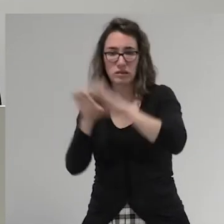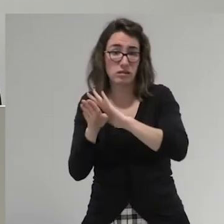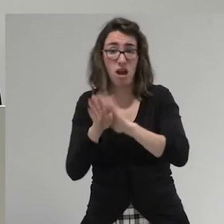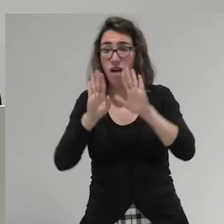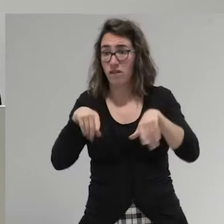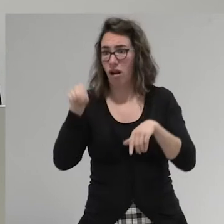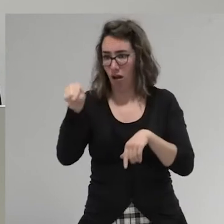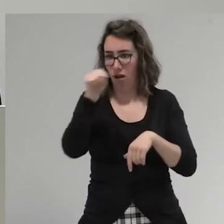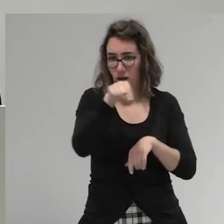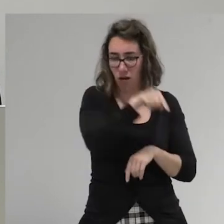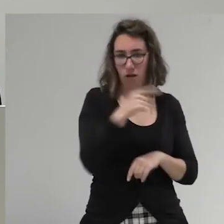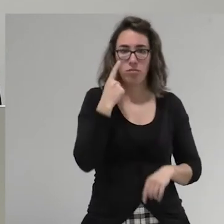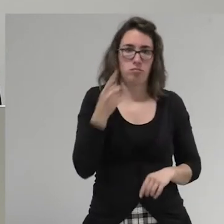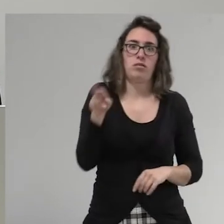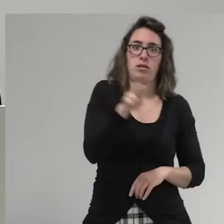veces produciendo